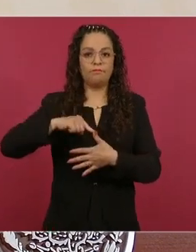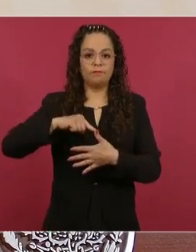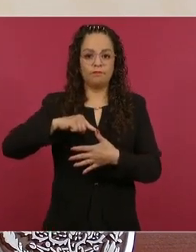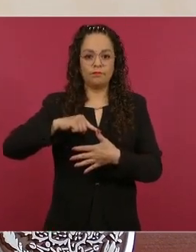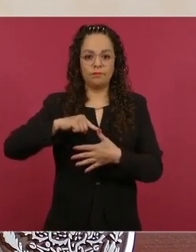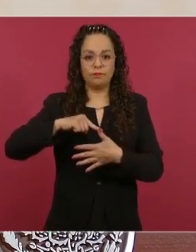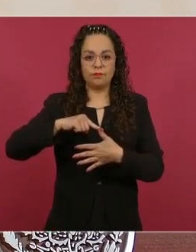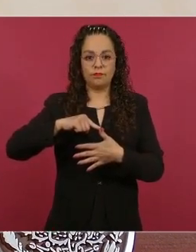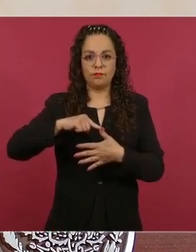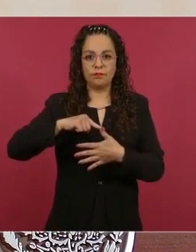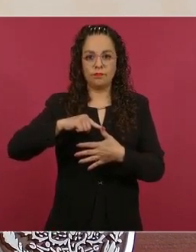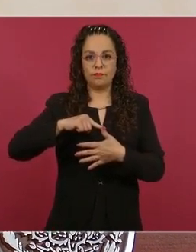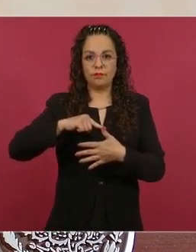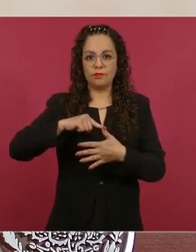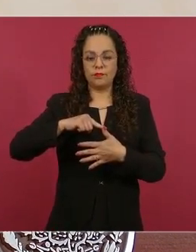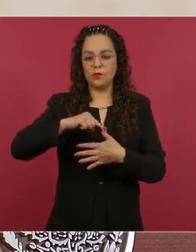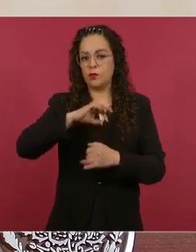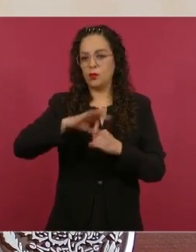y llega a Coatzacoalcos.